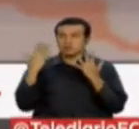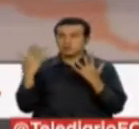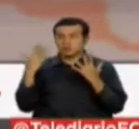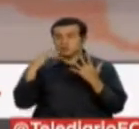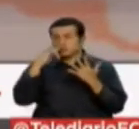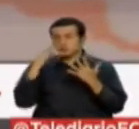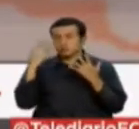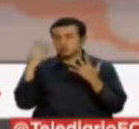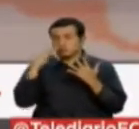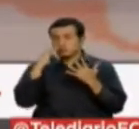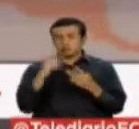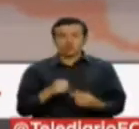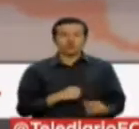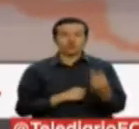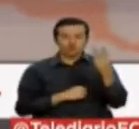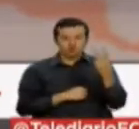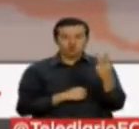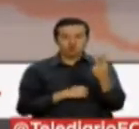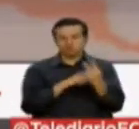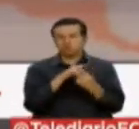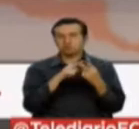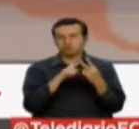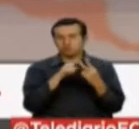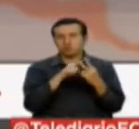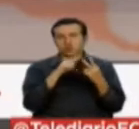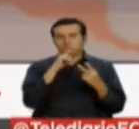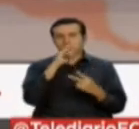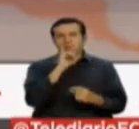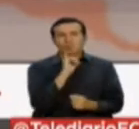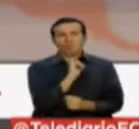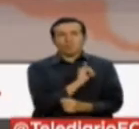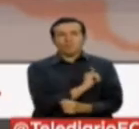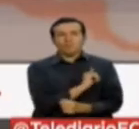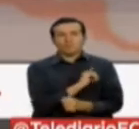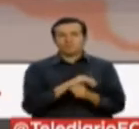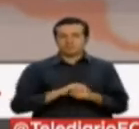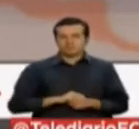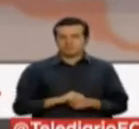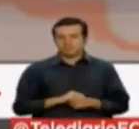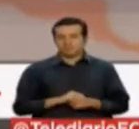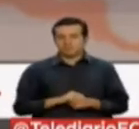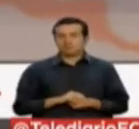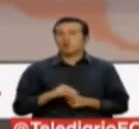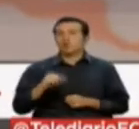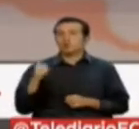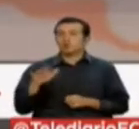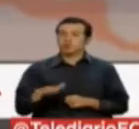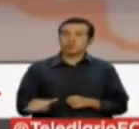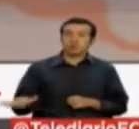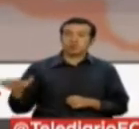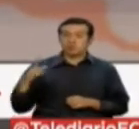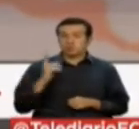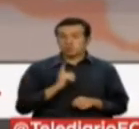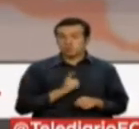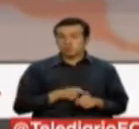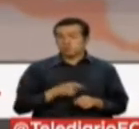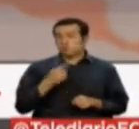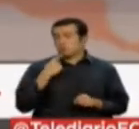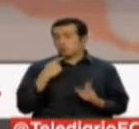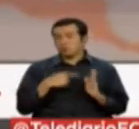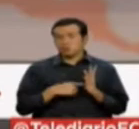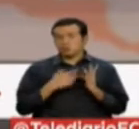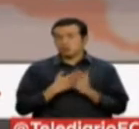niños ecuatorianos menores de 5 años de edad. Pero en ciertos cantones donde hay ciertas características, por